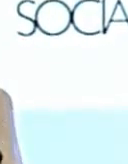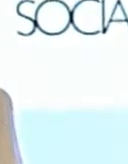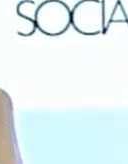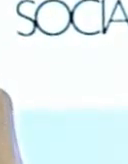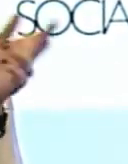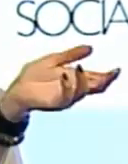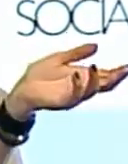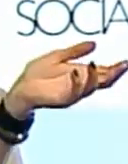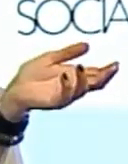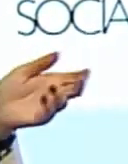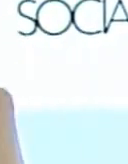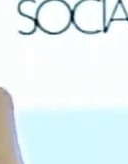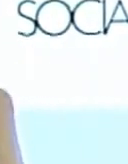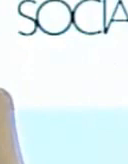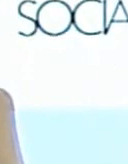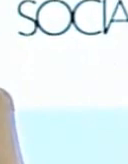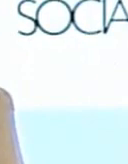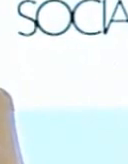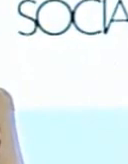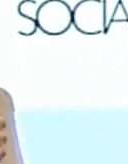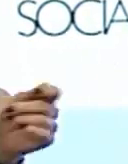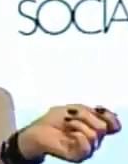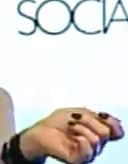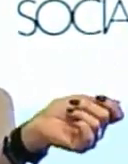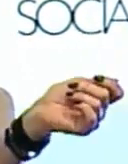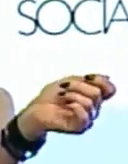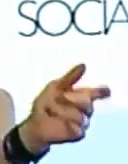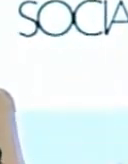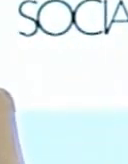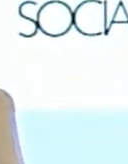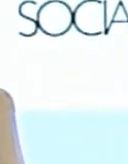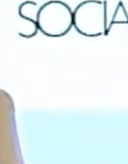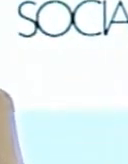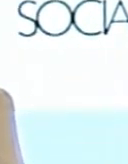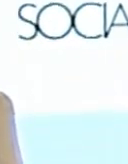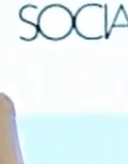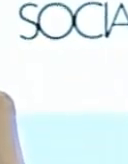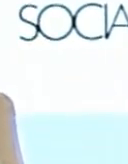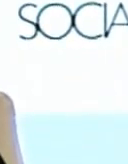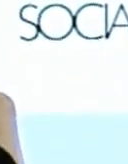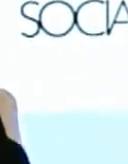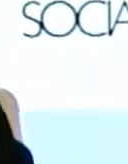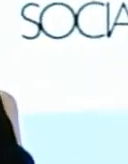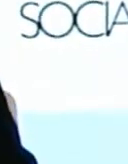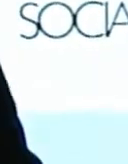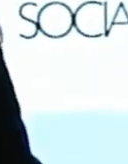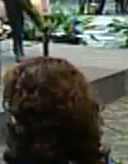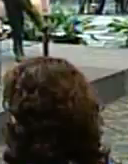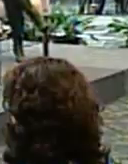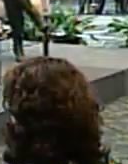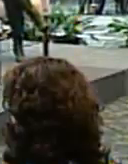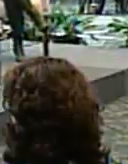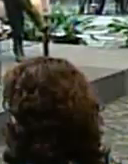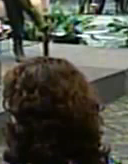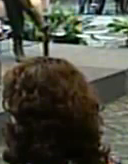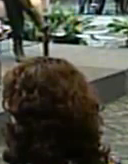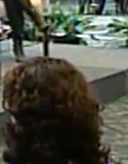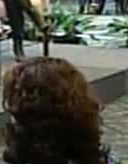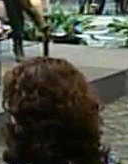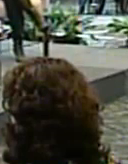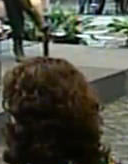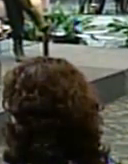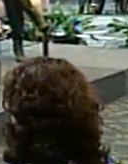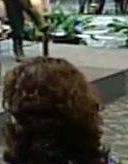bloque introductorio y nos plantee sus ideas en 6 minutos, por favor. Sí, muchas gracias.